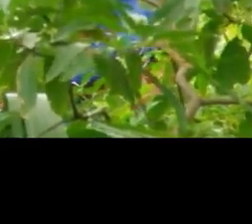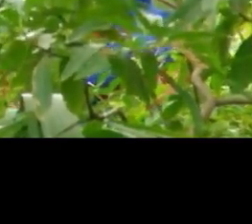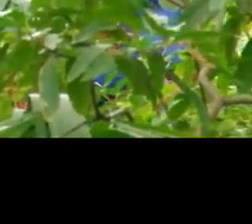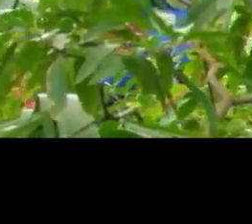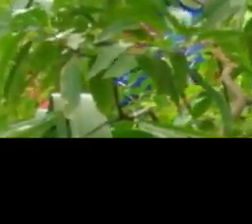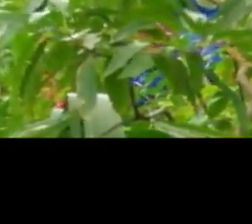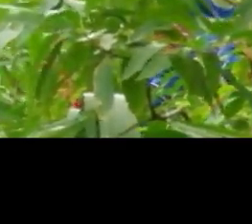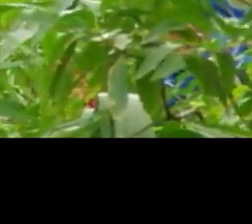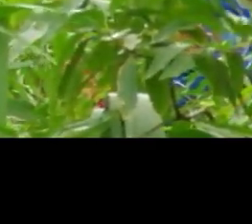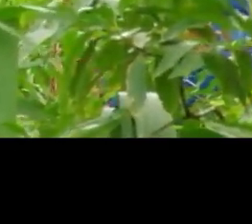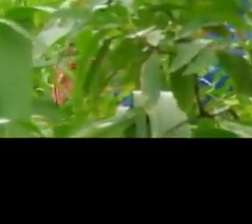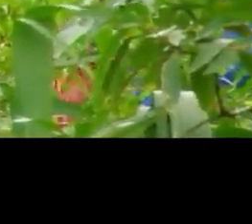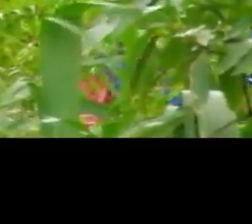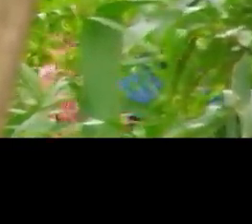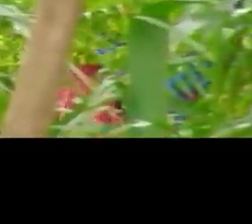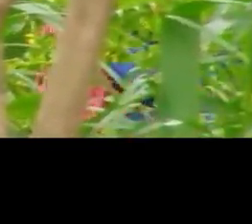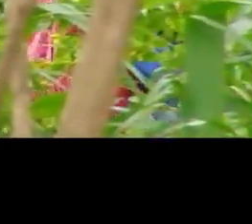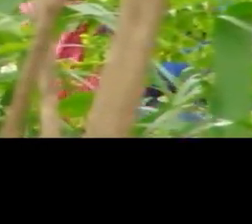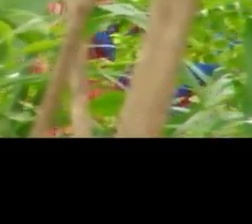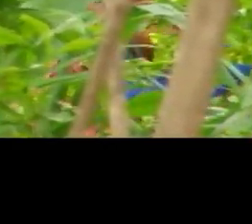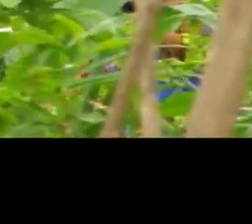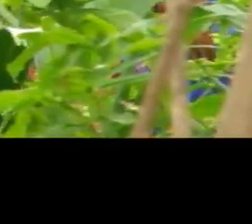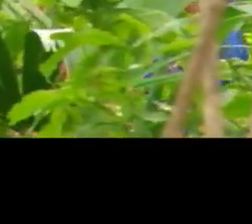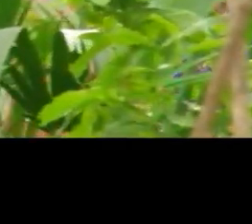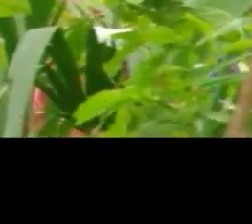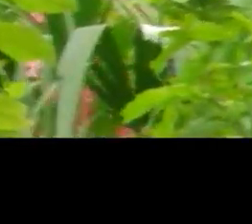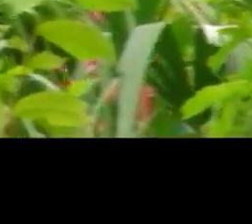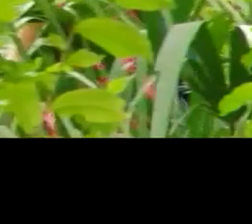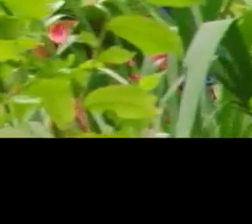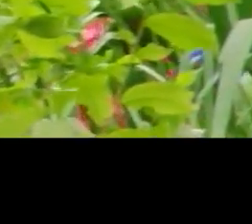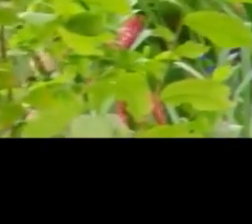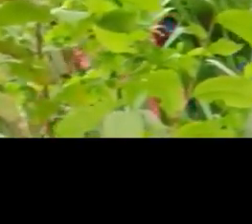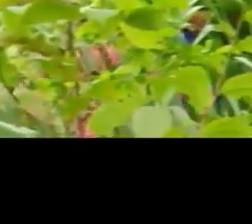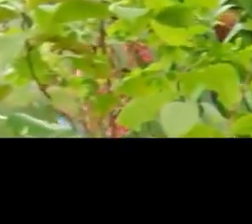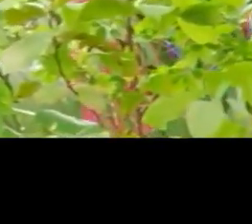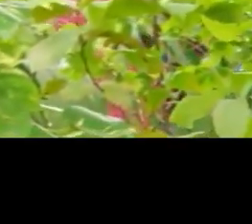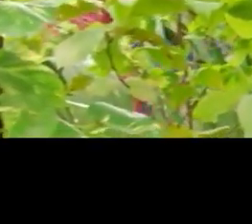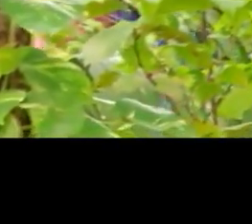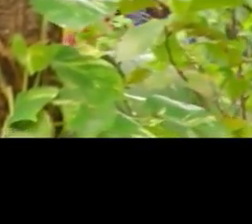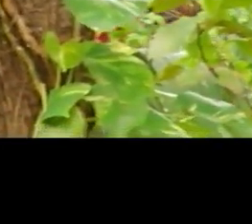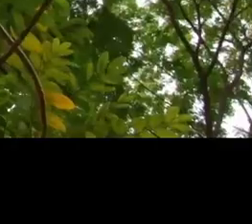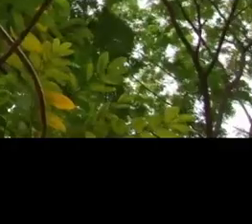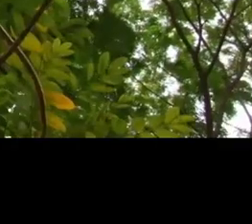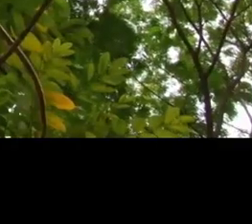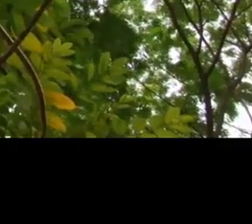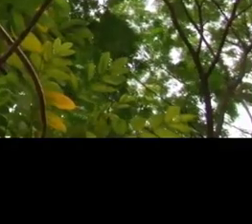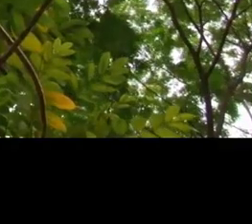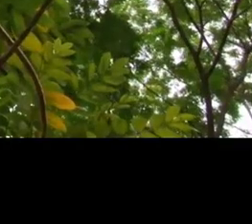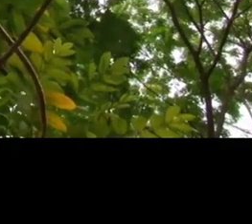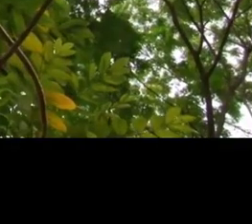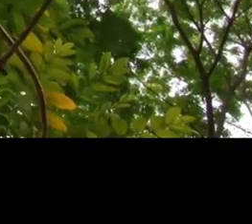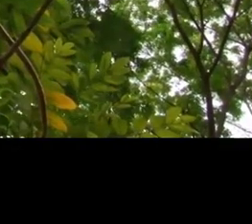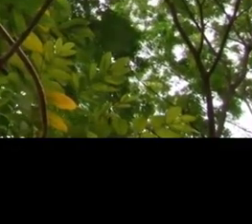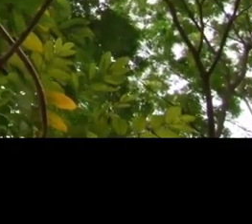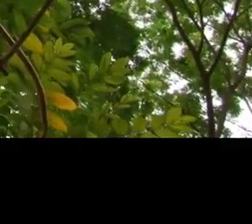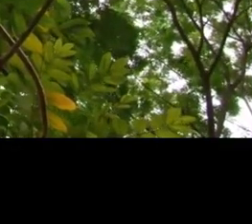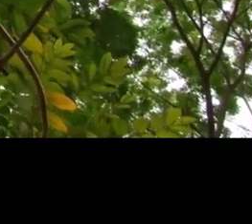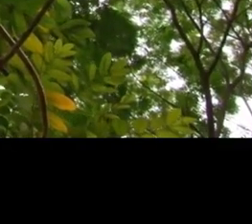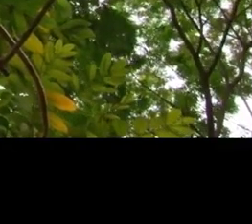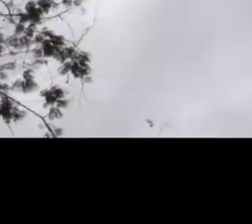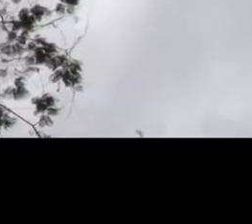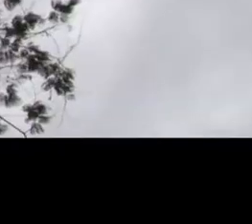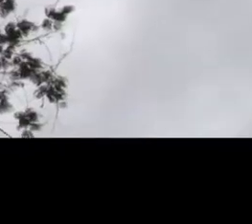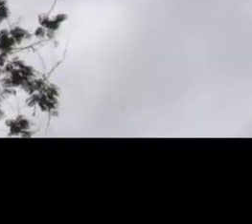Esta colección de árboles la pueden llegar a conocer estudiantes e interesados en charlas de educación ambiental, en horarios de 8 de la